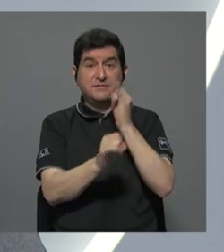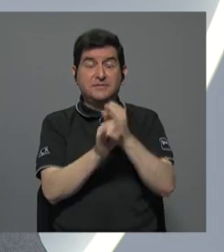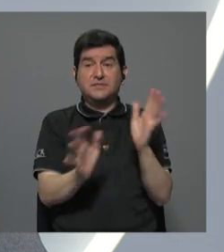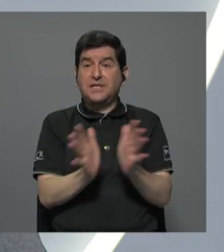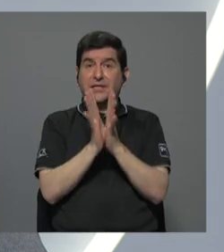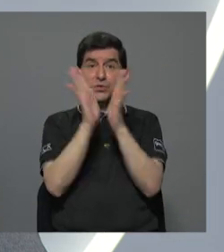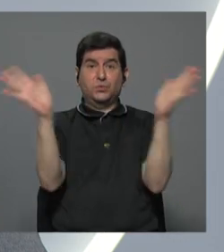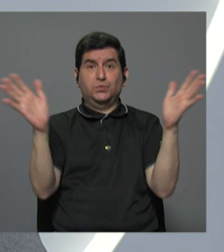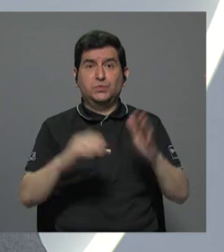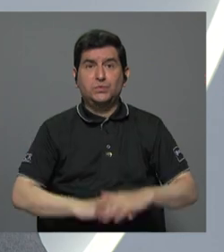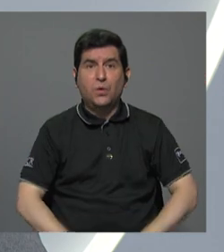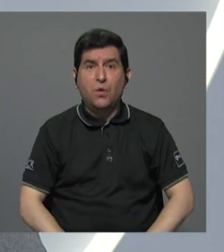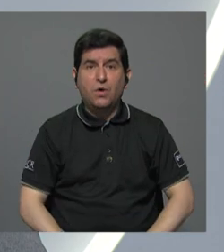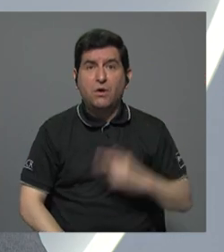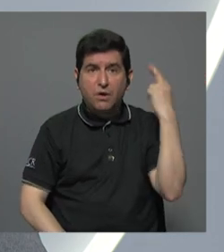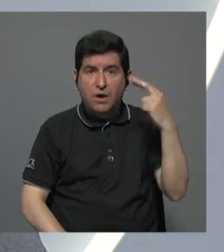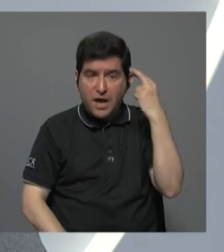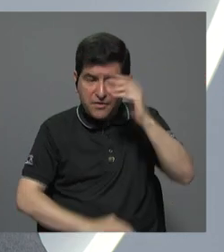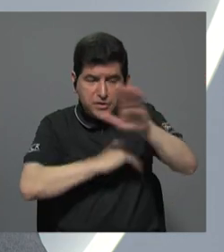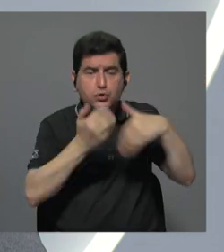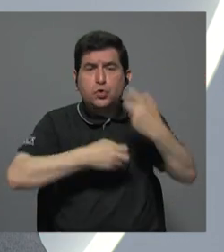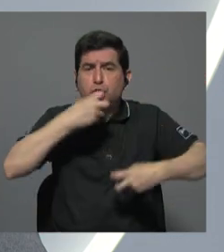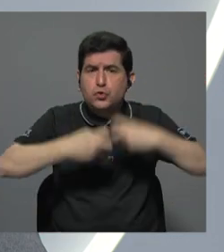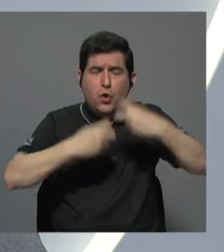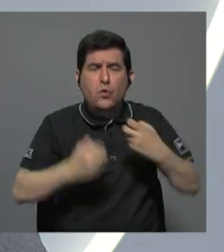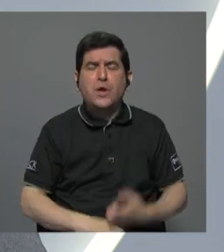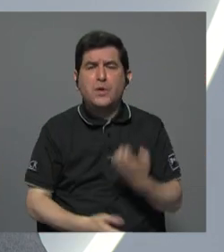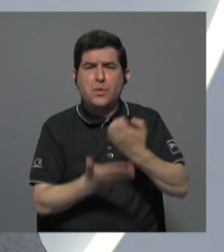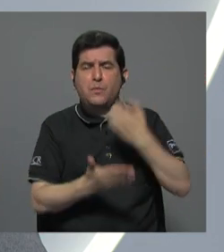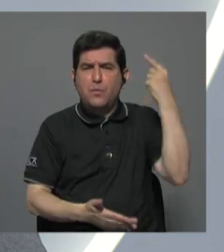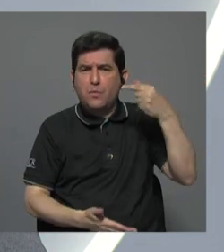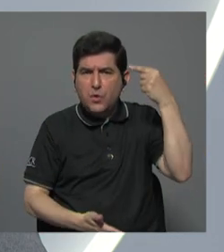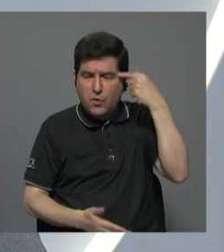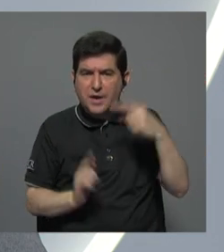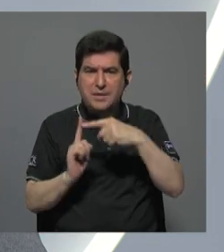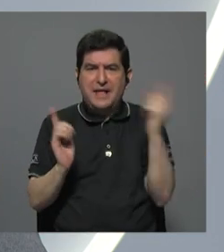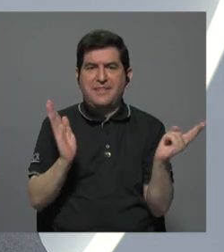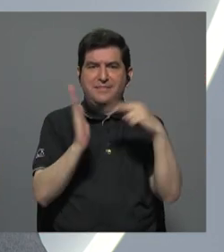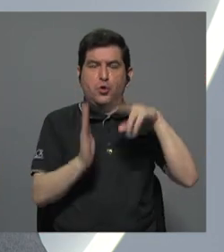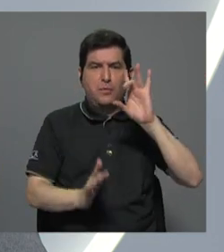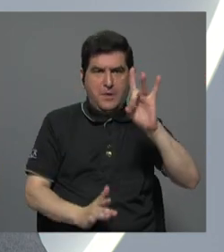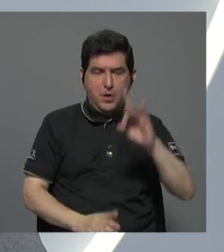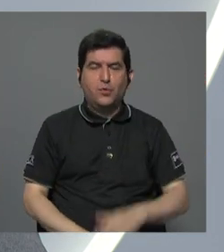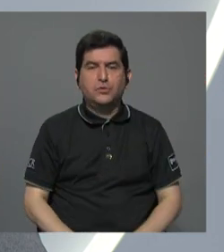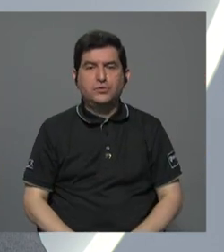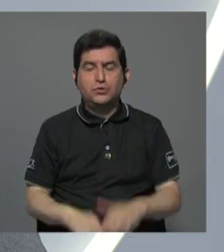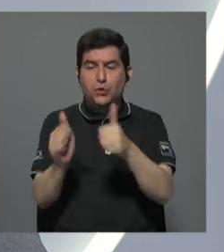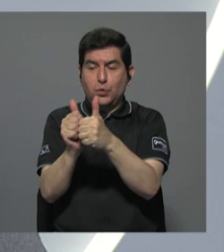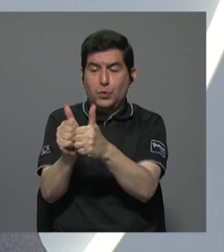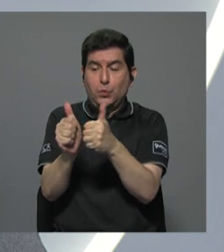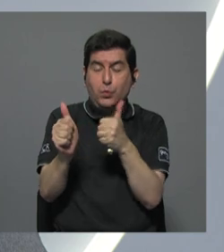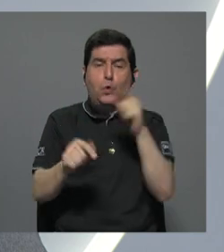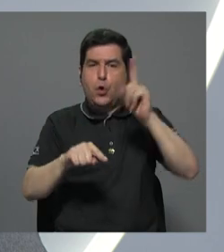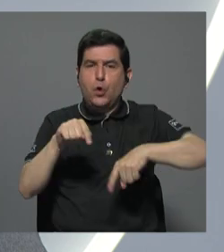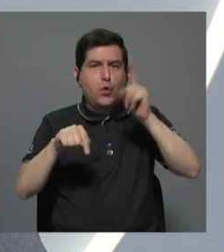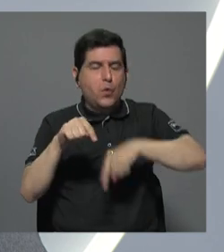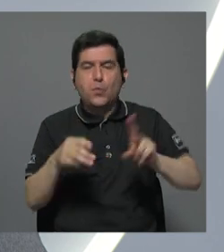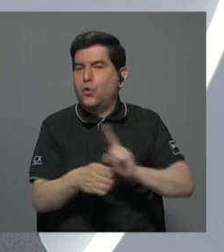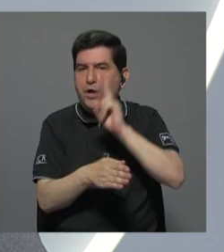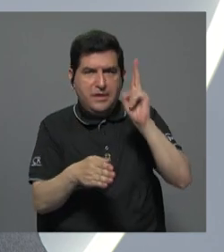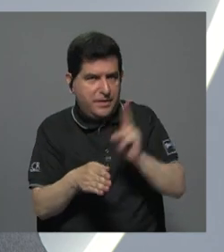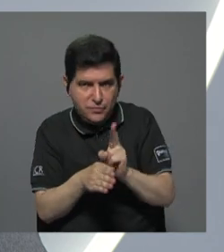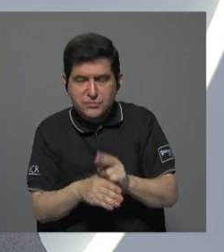públicas a todo el problema fiscal que ha habido desde 2008 regresan o no pueden ocupar